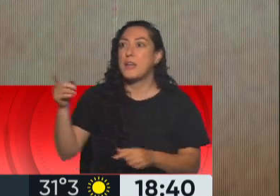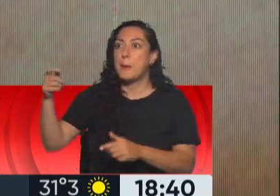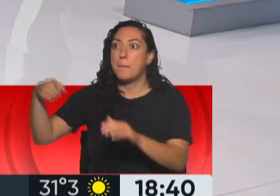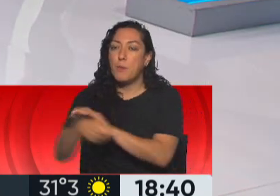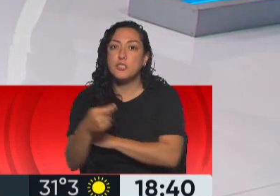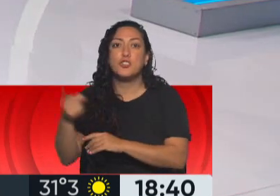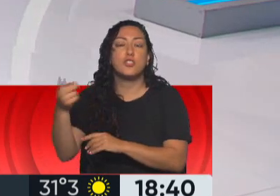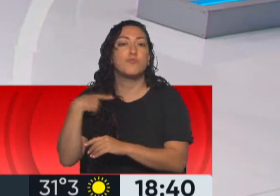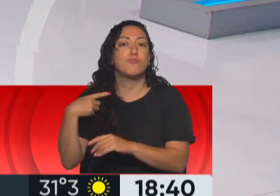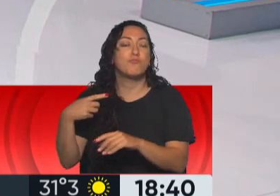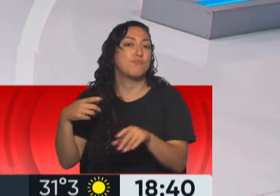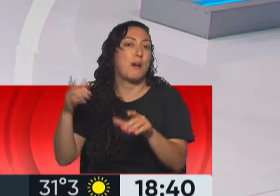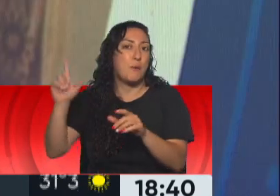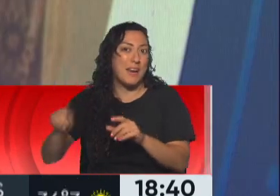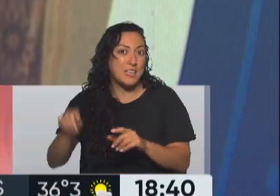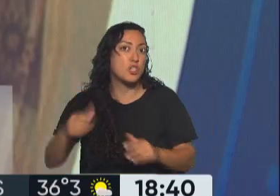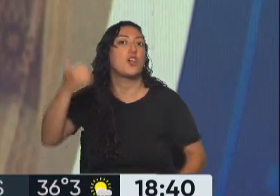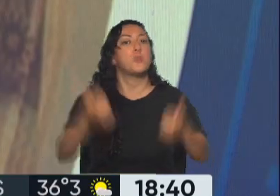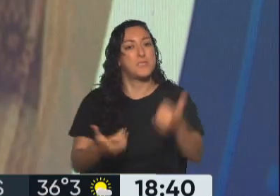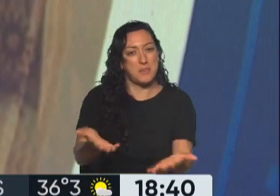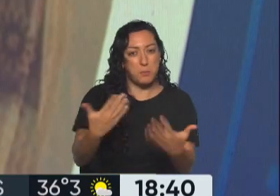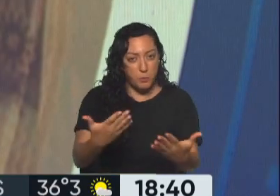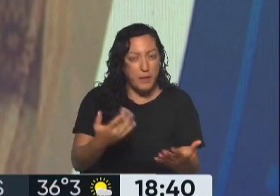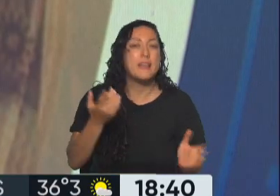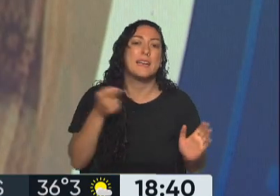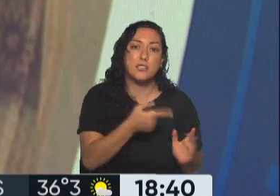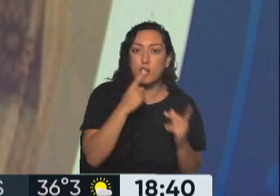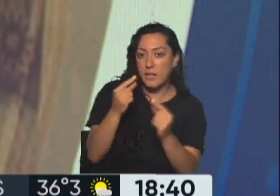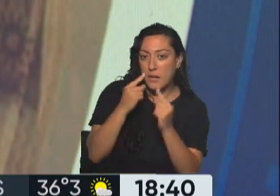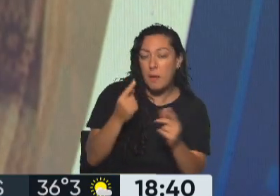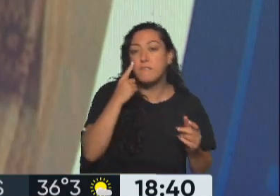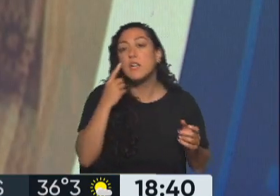Unión Industrial. Muy bien, bueno, veremos cómo impacta este 2,7 en la economía diaria. Seguimos así.